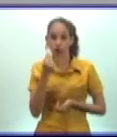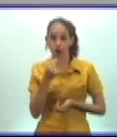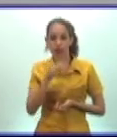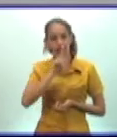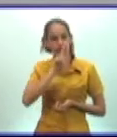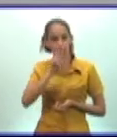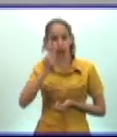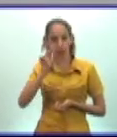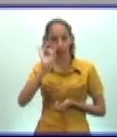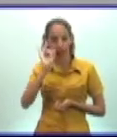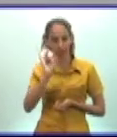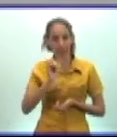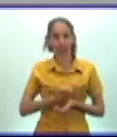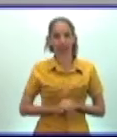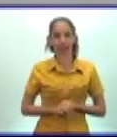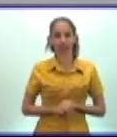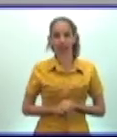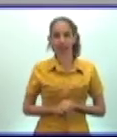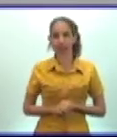227.